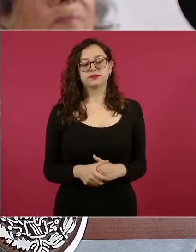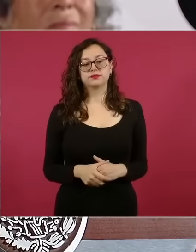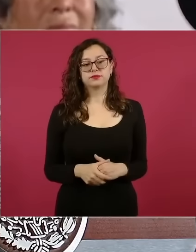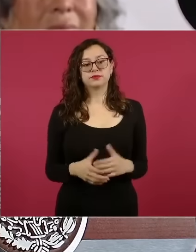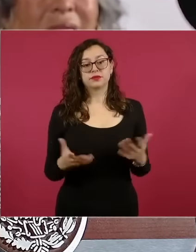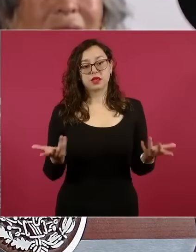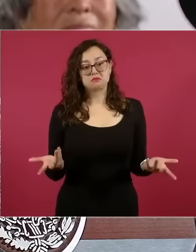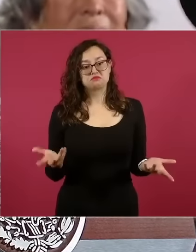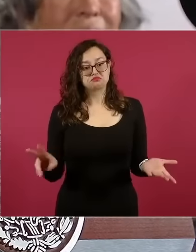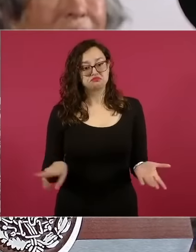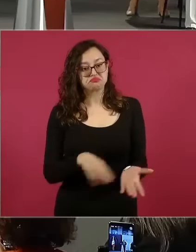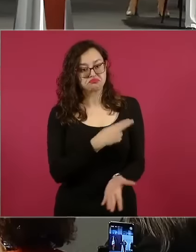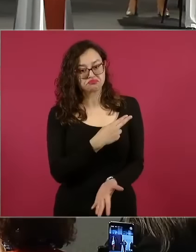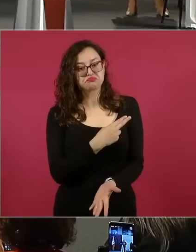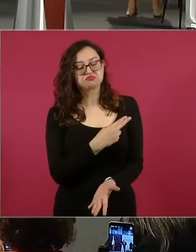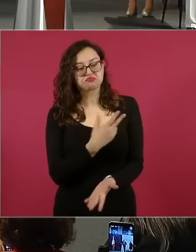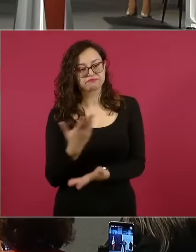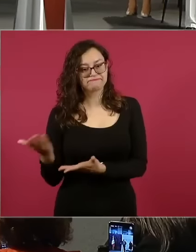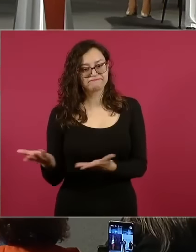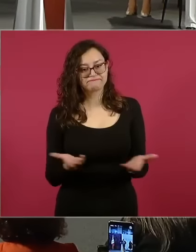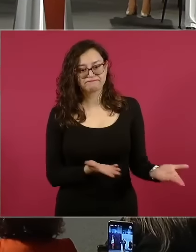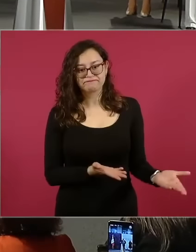Vamos a firmar